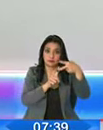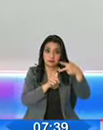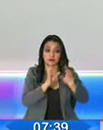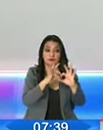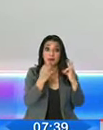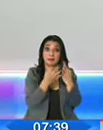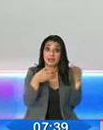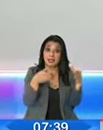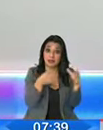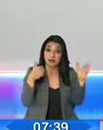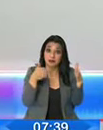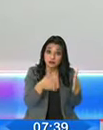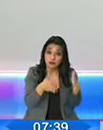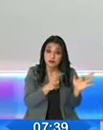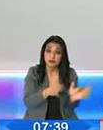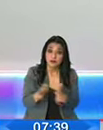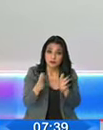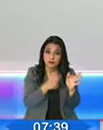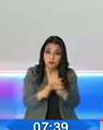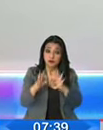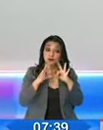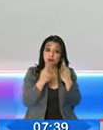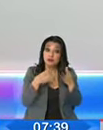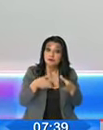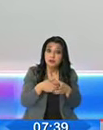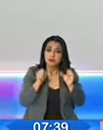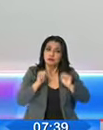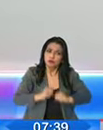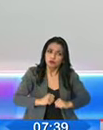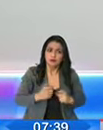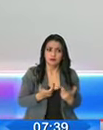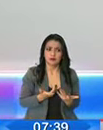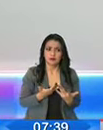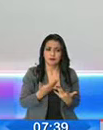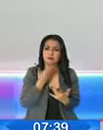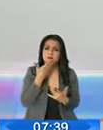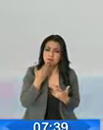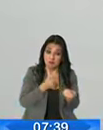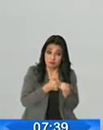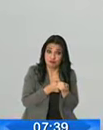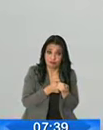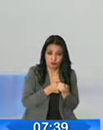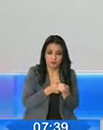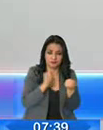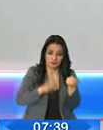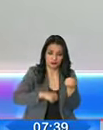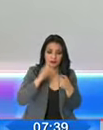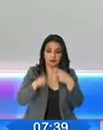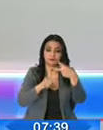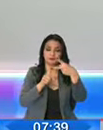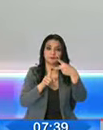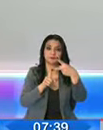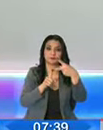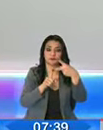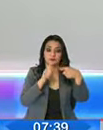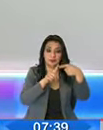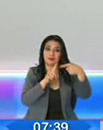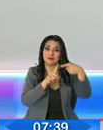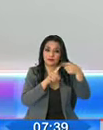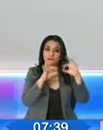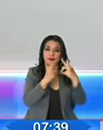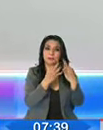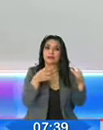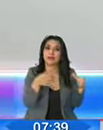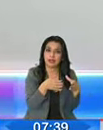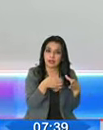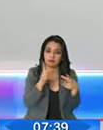familias, para que las familias puedan tener primero un apoyo para este tipo de temas. Entonces, primero es un abordaje familiar y